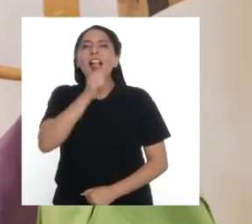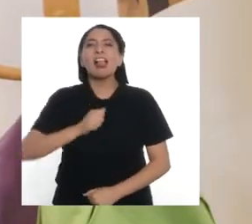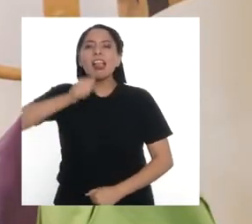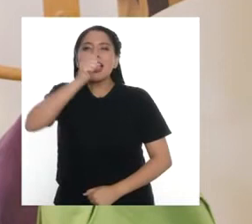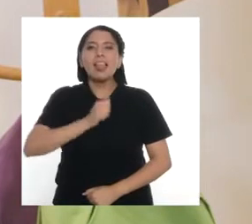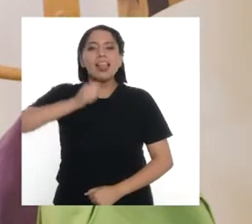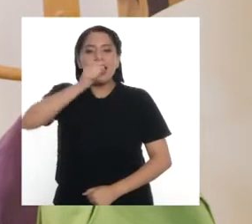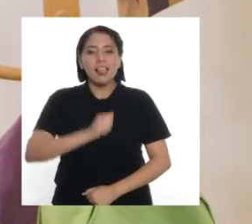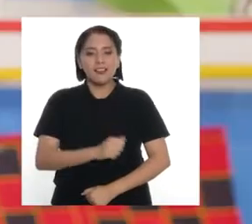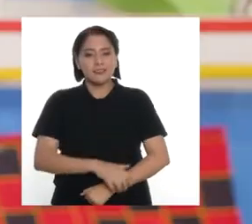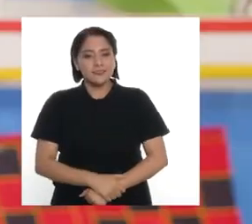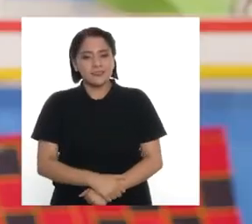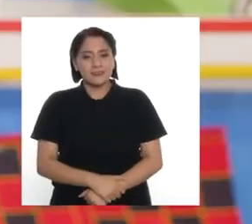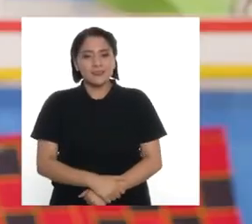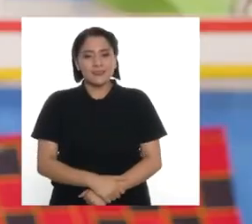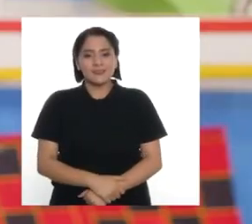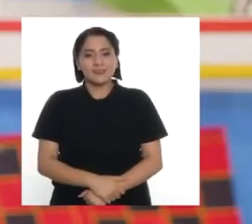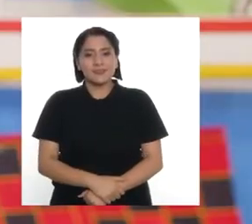helados.